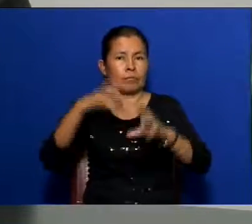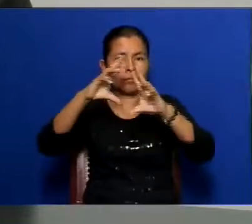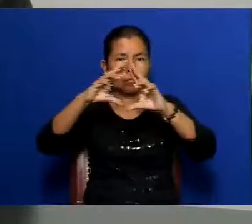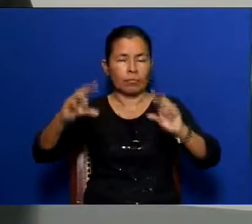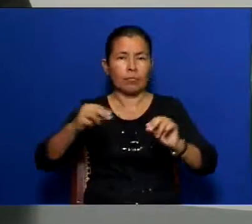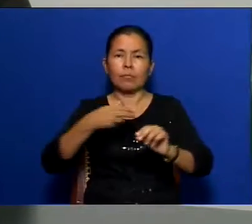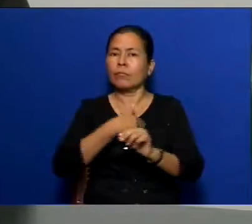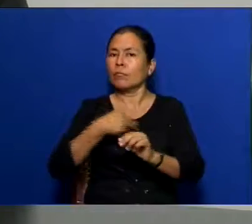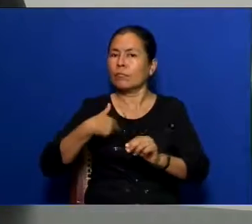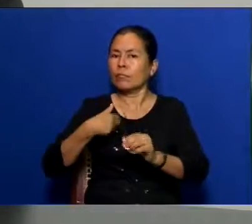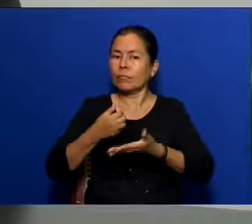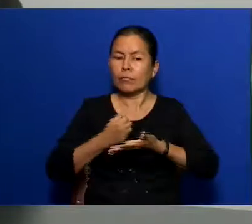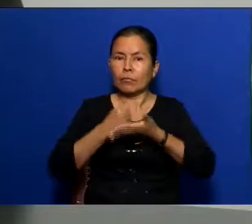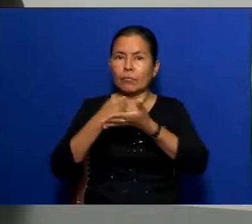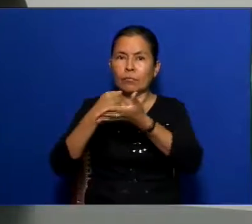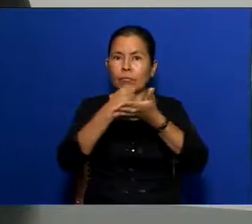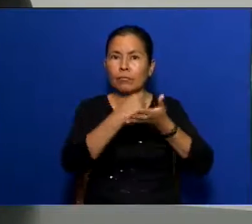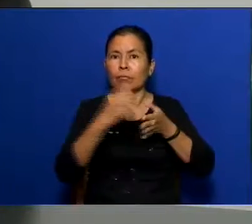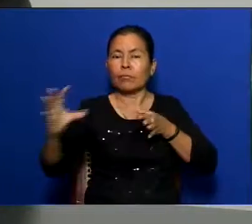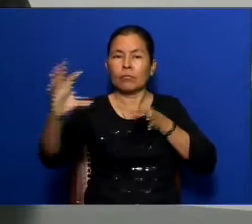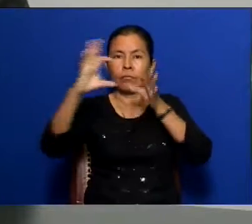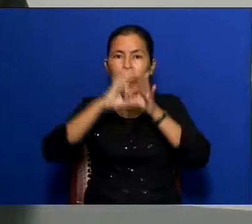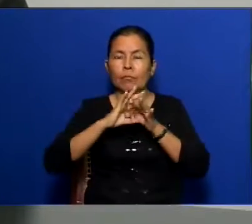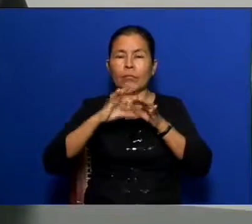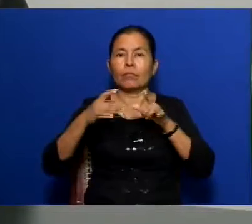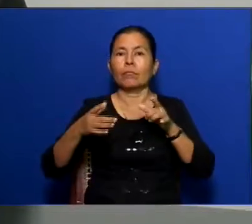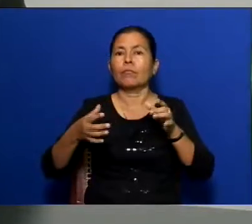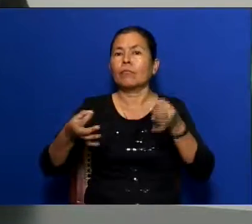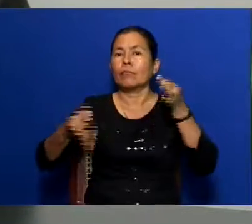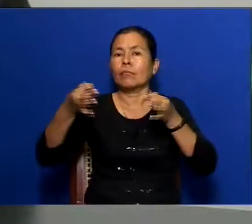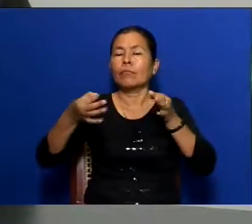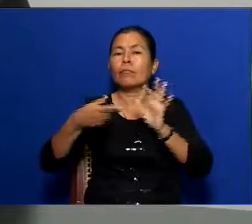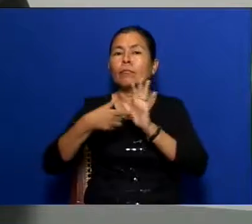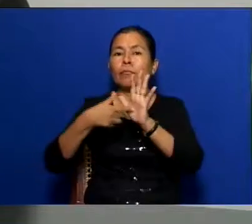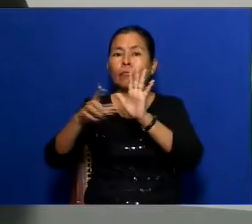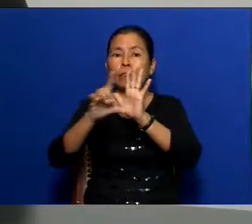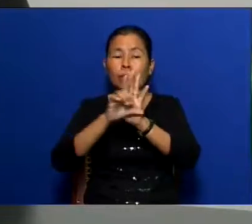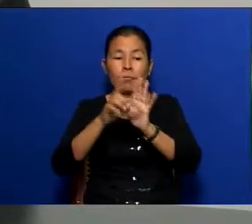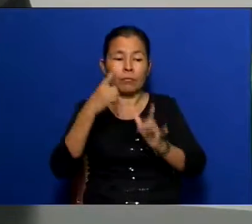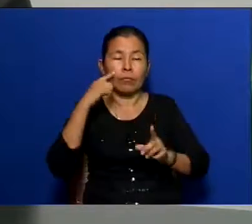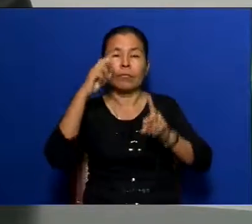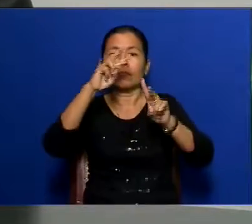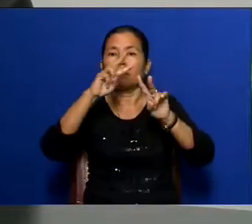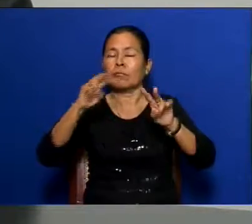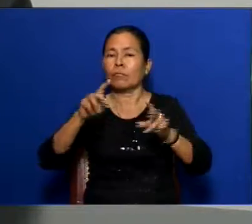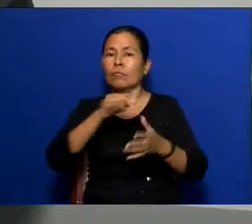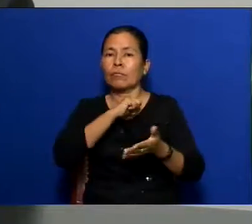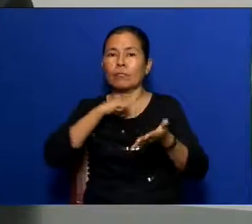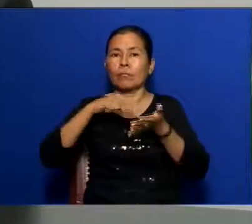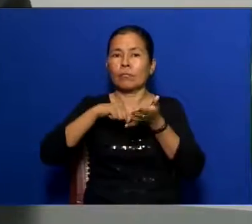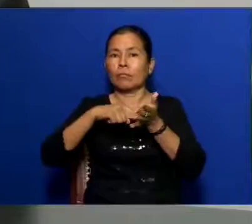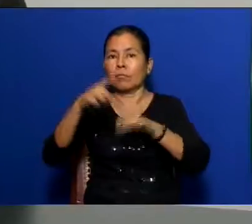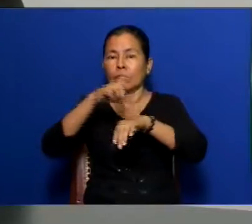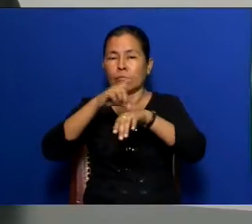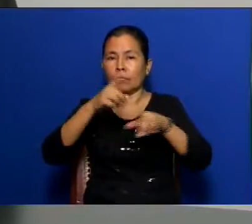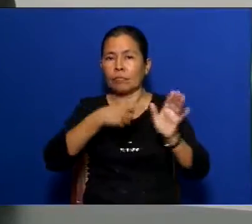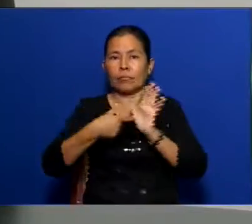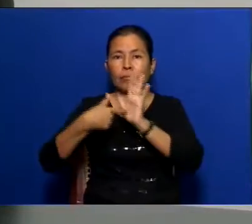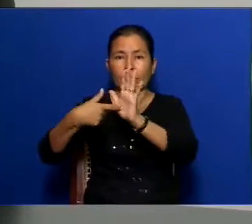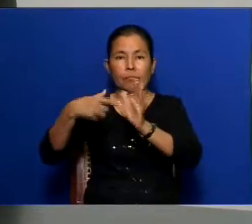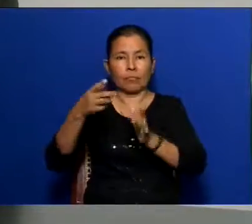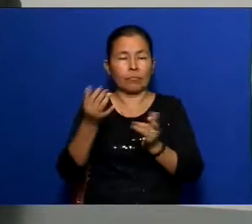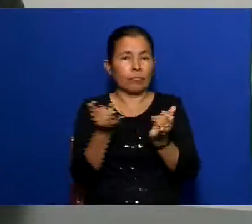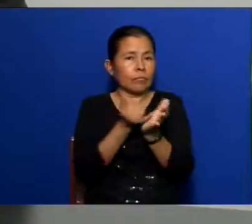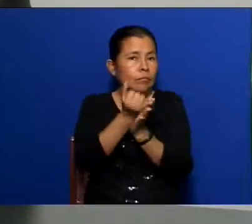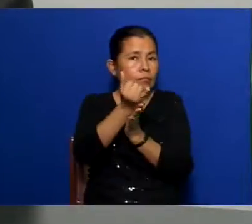que proporciona al sistema de justicia las pruebas médicas y las pruebas científicas de